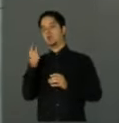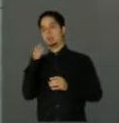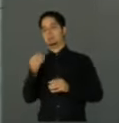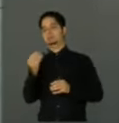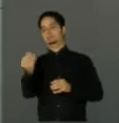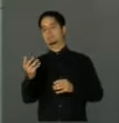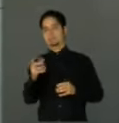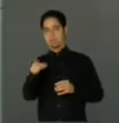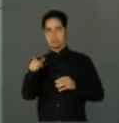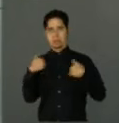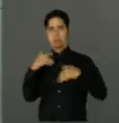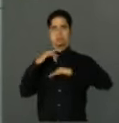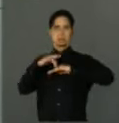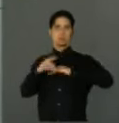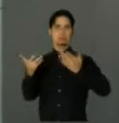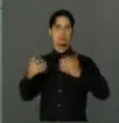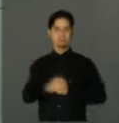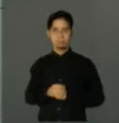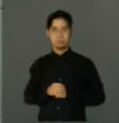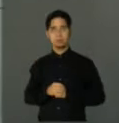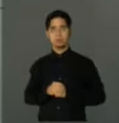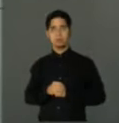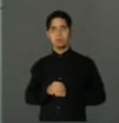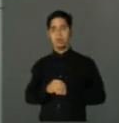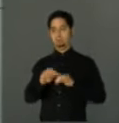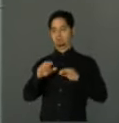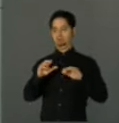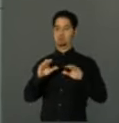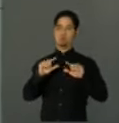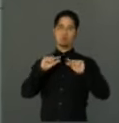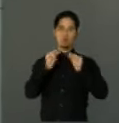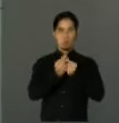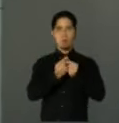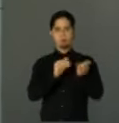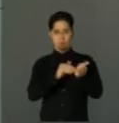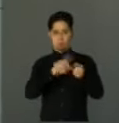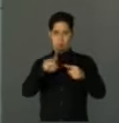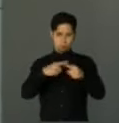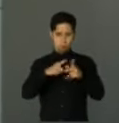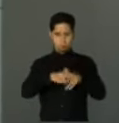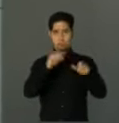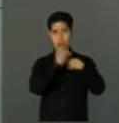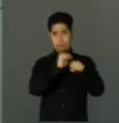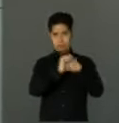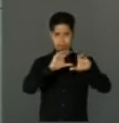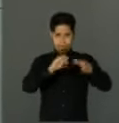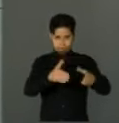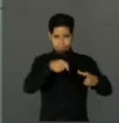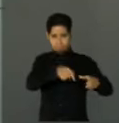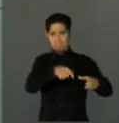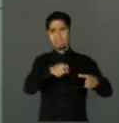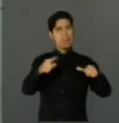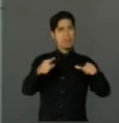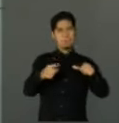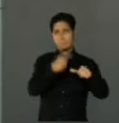disponibles. El Task Force, cuando entró en sus funciones, fue uno de los primeros asuntos